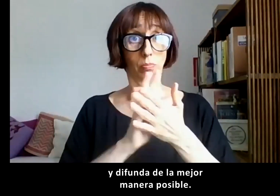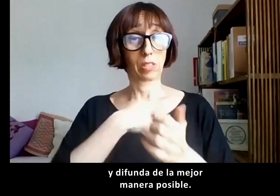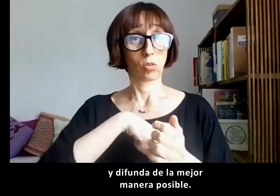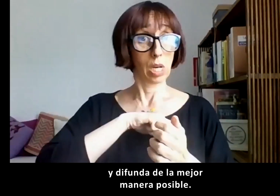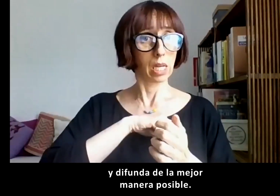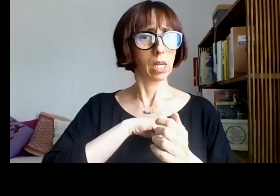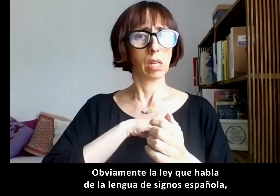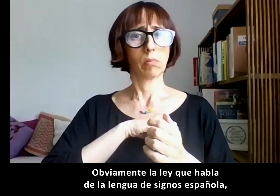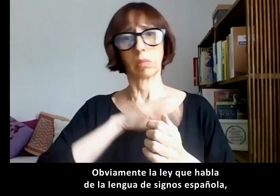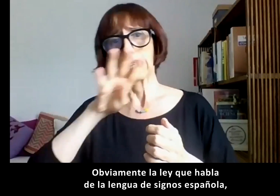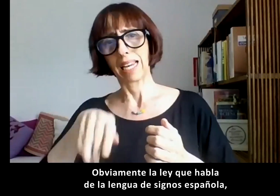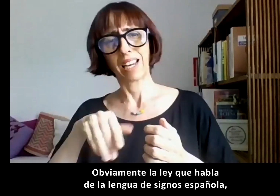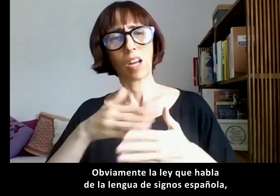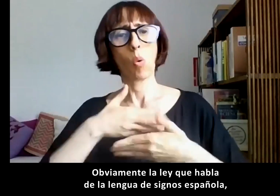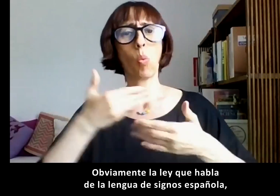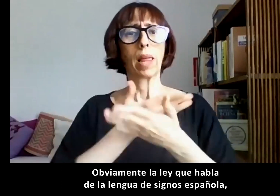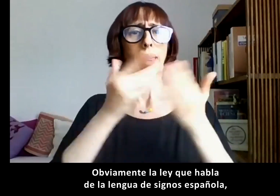posible.